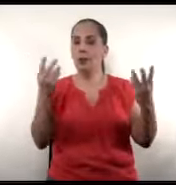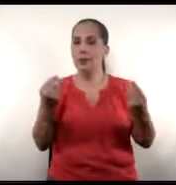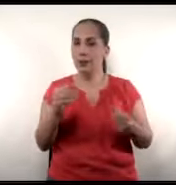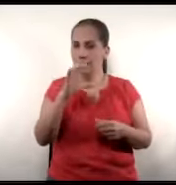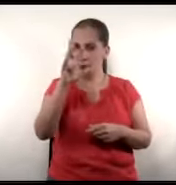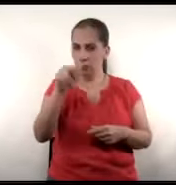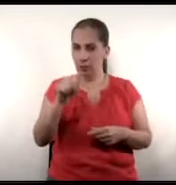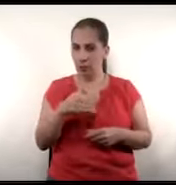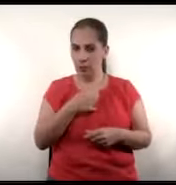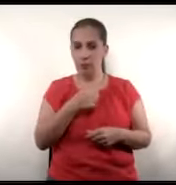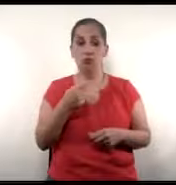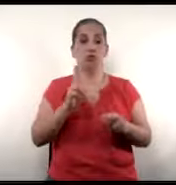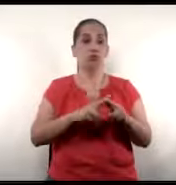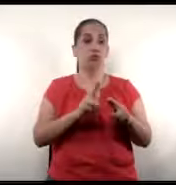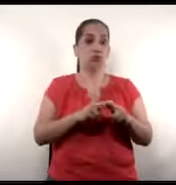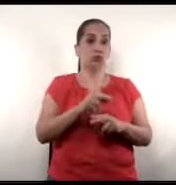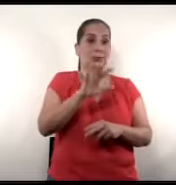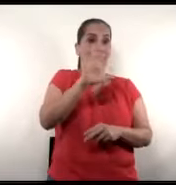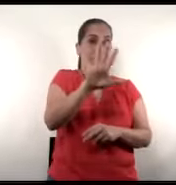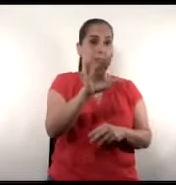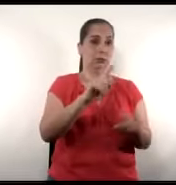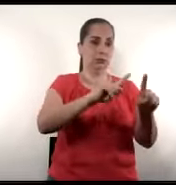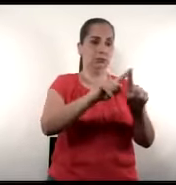5 diferentes,